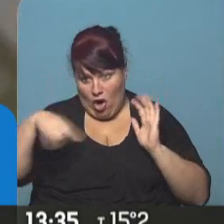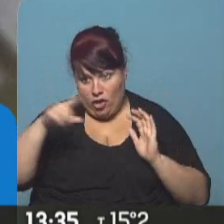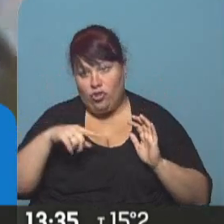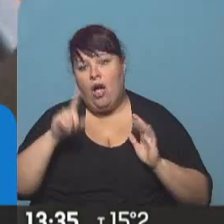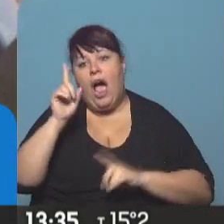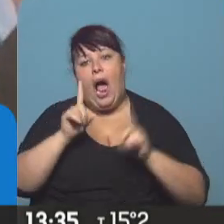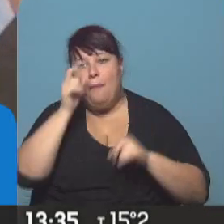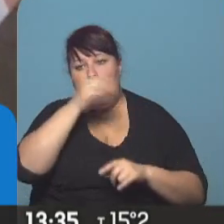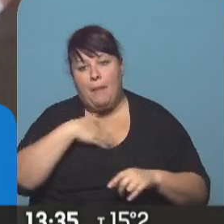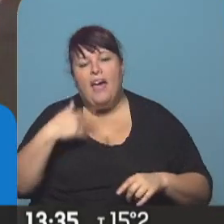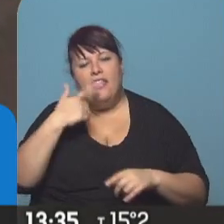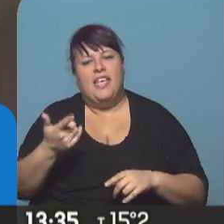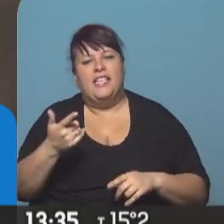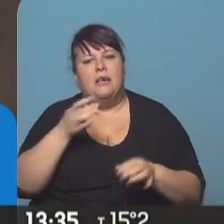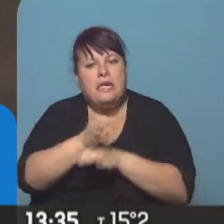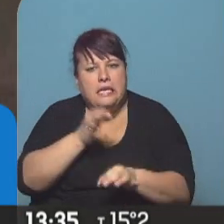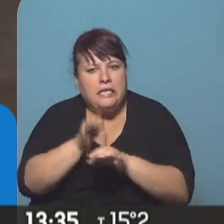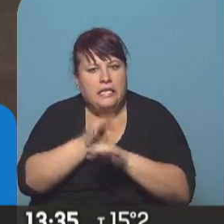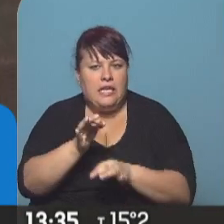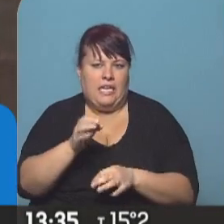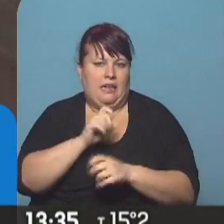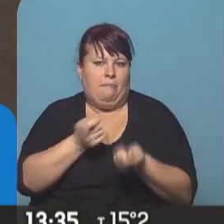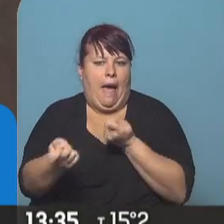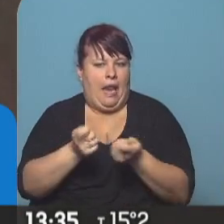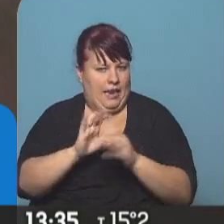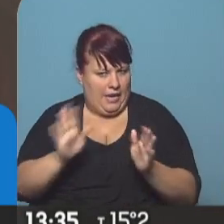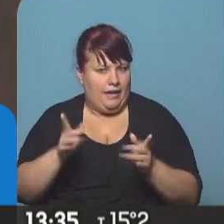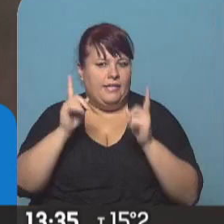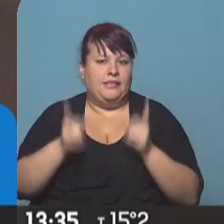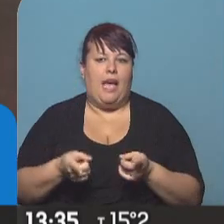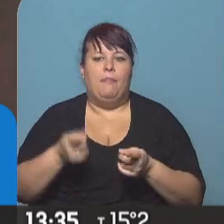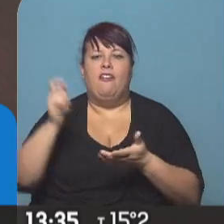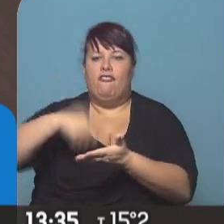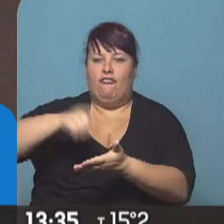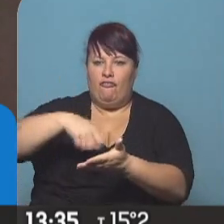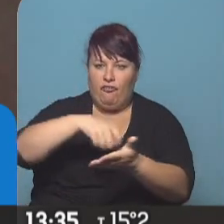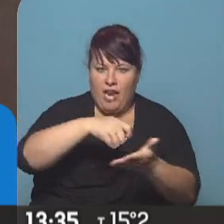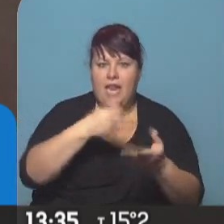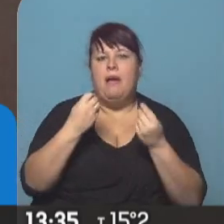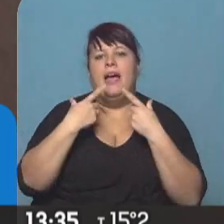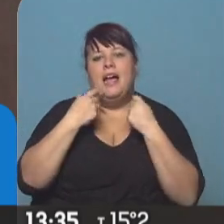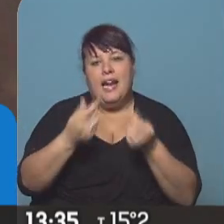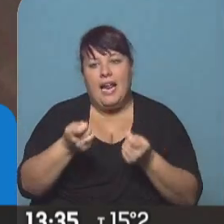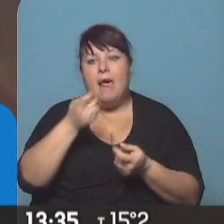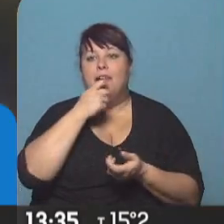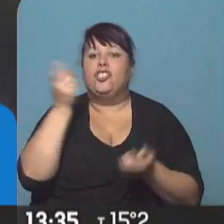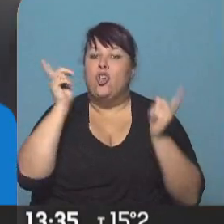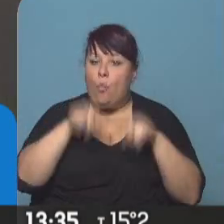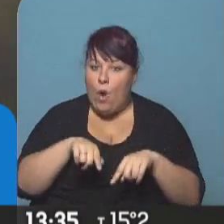y algunos padres hablaron de adoctrinamiento y manipulación. De hecho, juntaron firmas para reclamar que si se vuelve